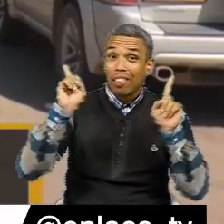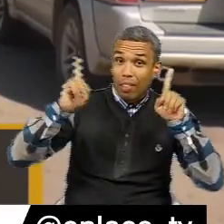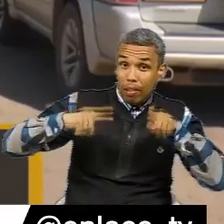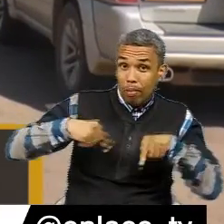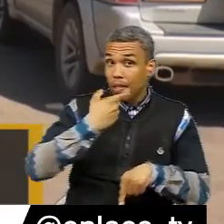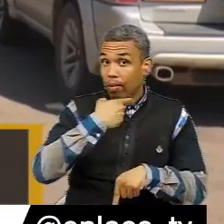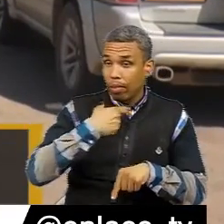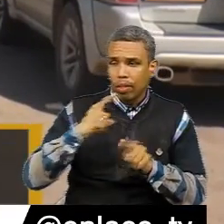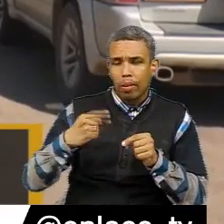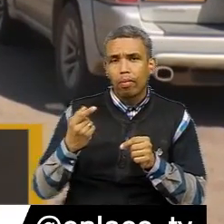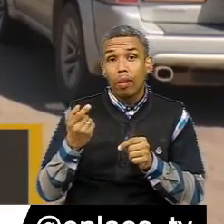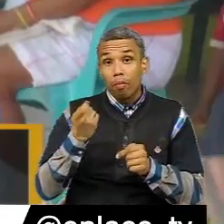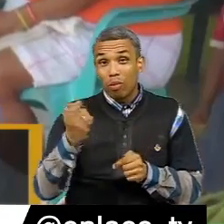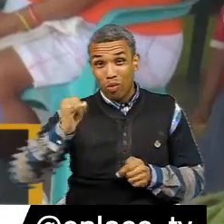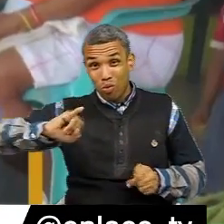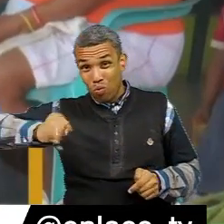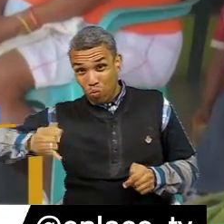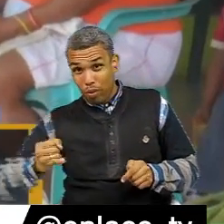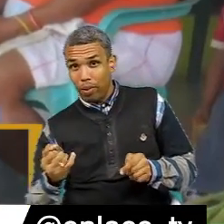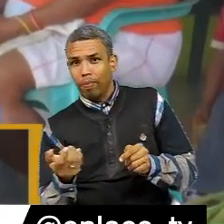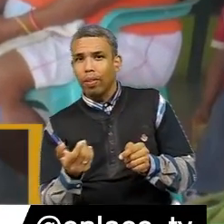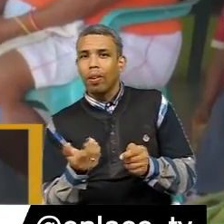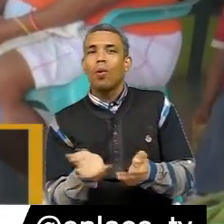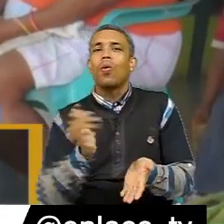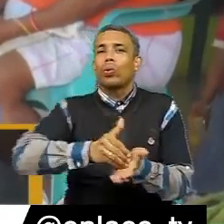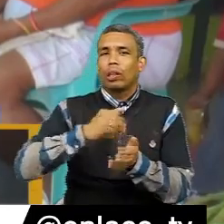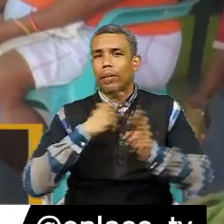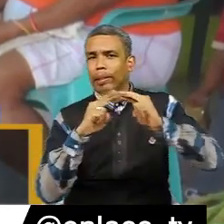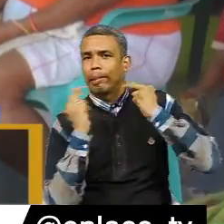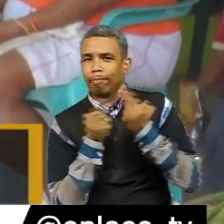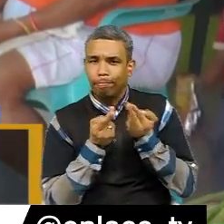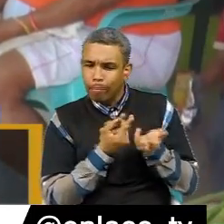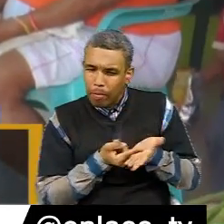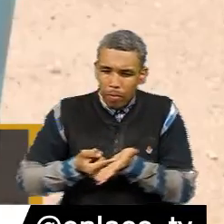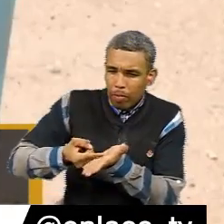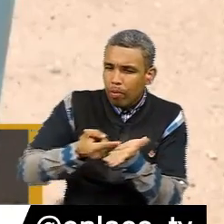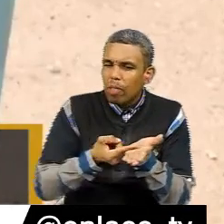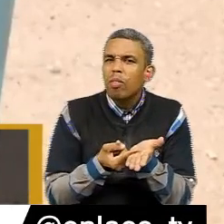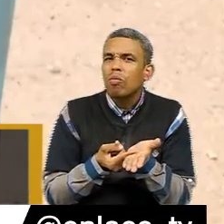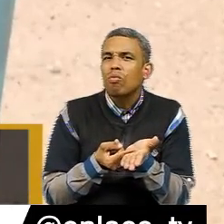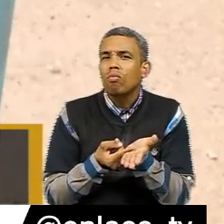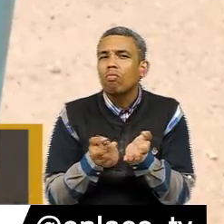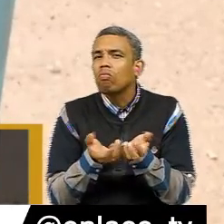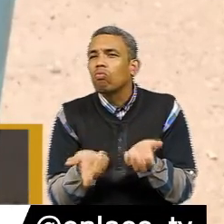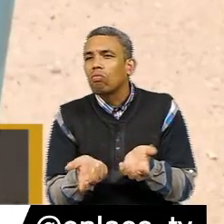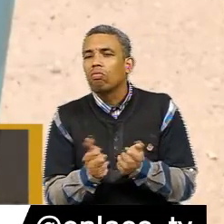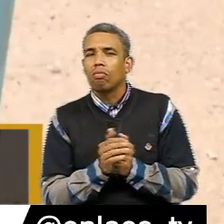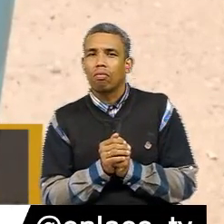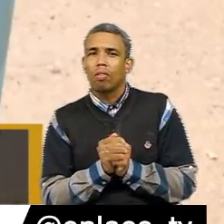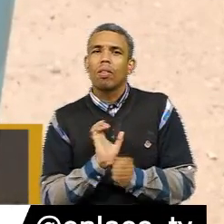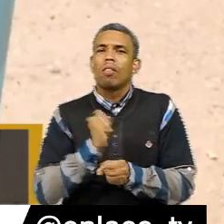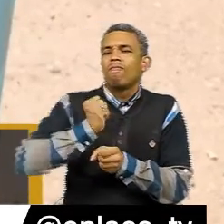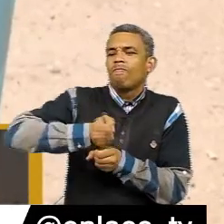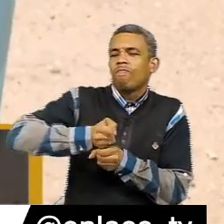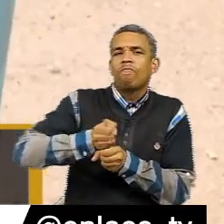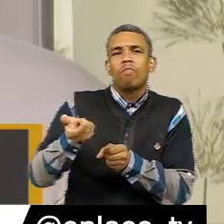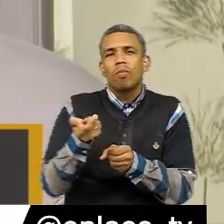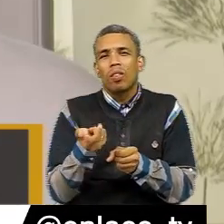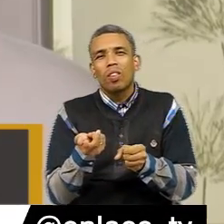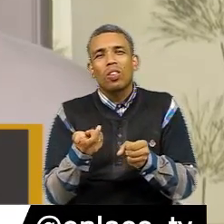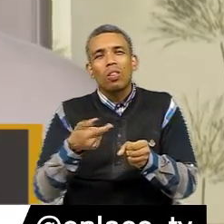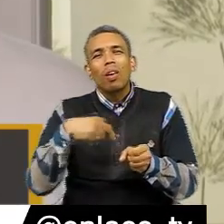próximo jueves, en horas de la mañana, hay prevista una nueva reunión para definir términos sobre lo que será la reanudación de los trabajos de gasificación. Esperamos